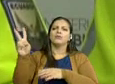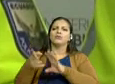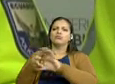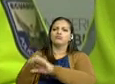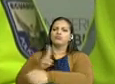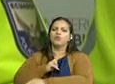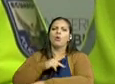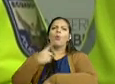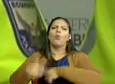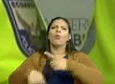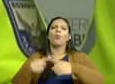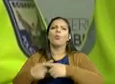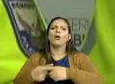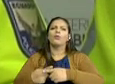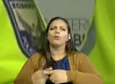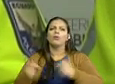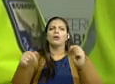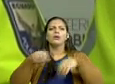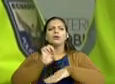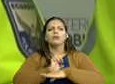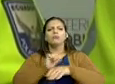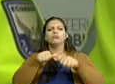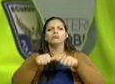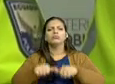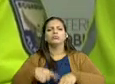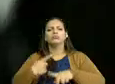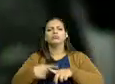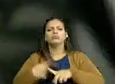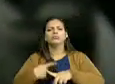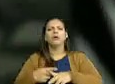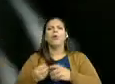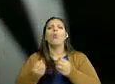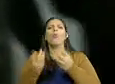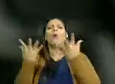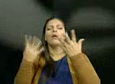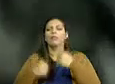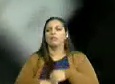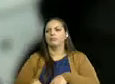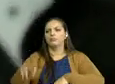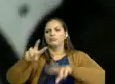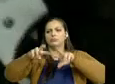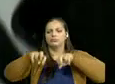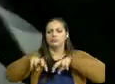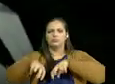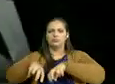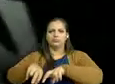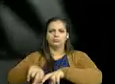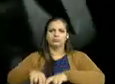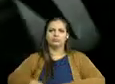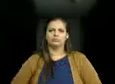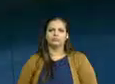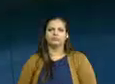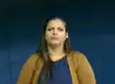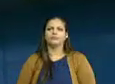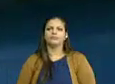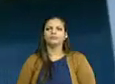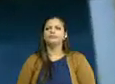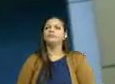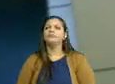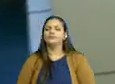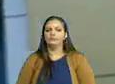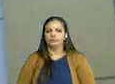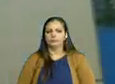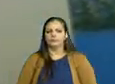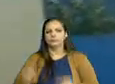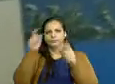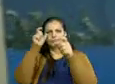otras personas y eso está en proceso de investigación. Siguiendo con el procedimiento, tras la audiencia de formulación de cargos, la Fiscalía inició